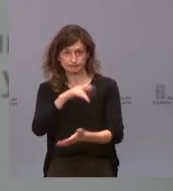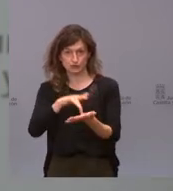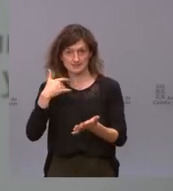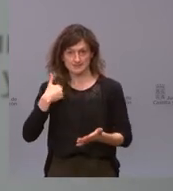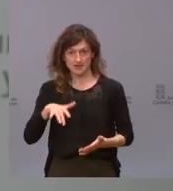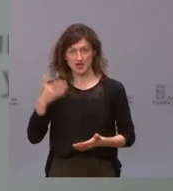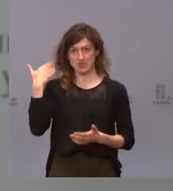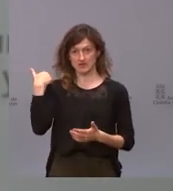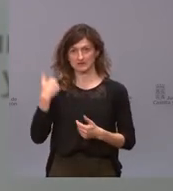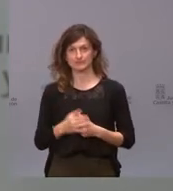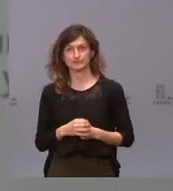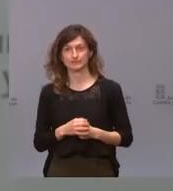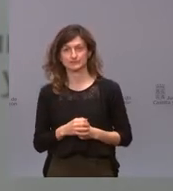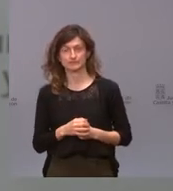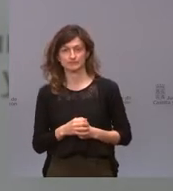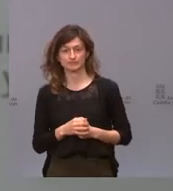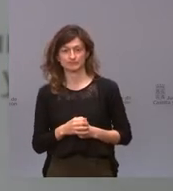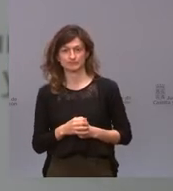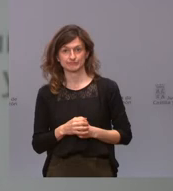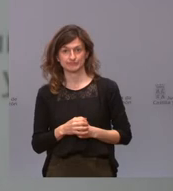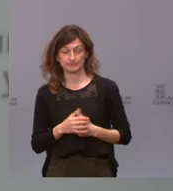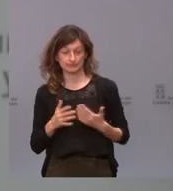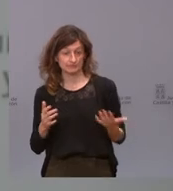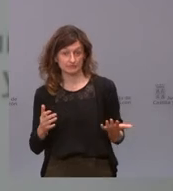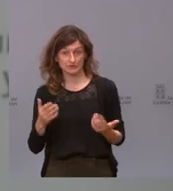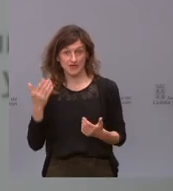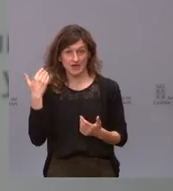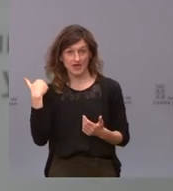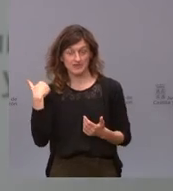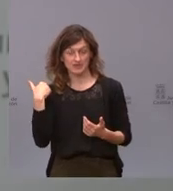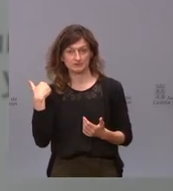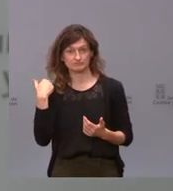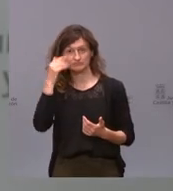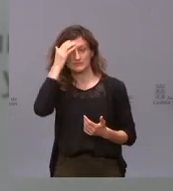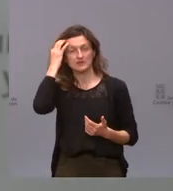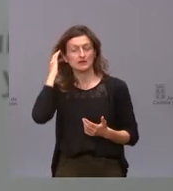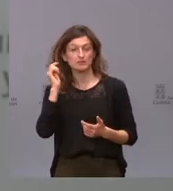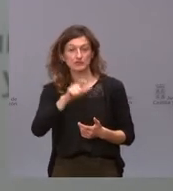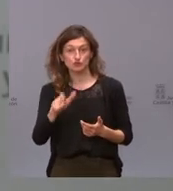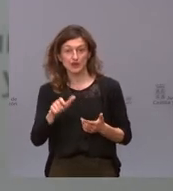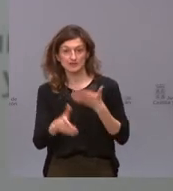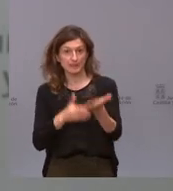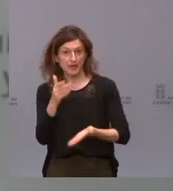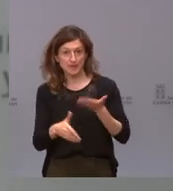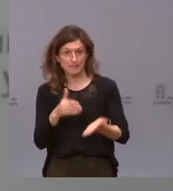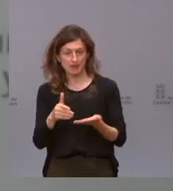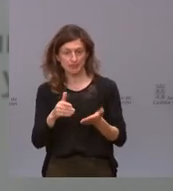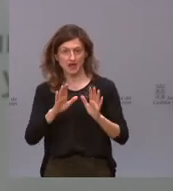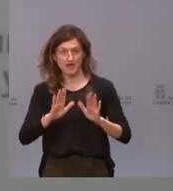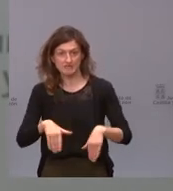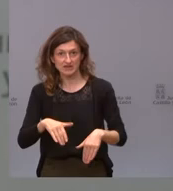ayer y bueno ha sido tal la demanda de las personas que nos hemos